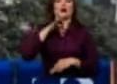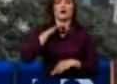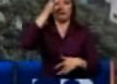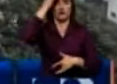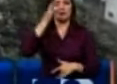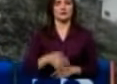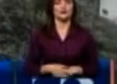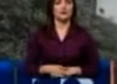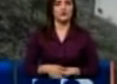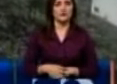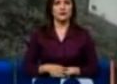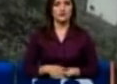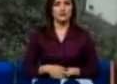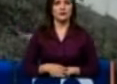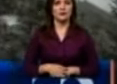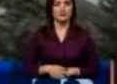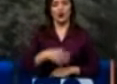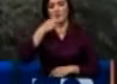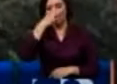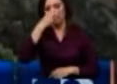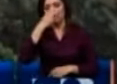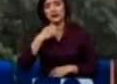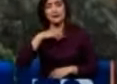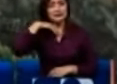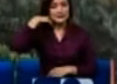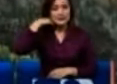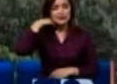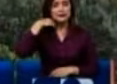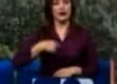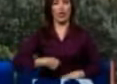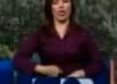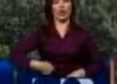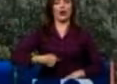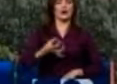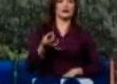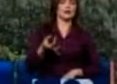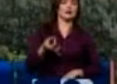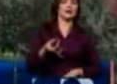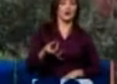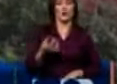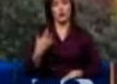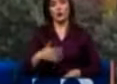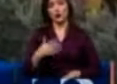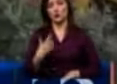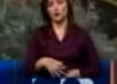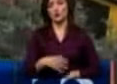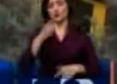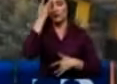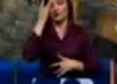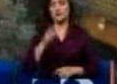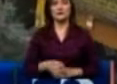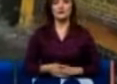afectando, que incluso además de congestión, fiebre, tienen dolor de estómago, son bastante dañinos esos virus, así que a